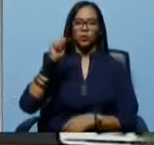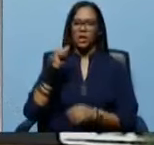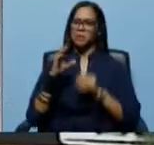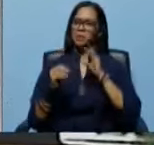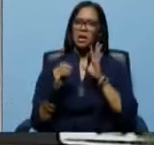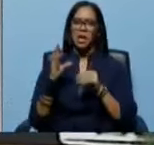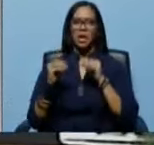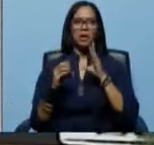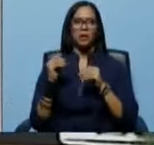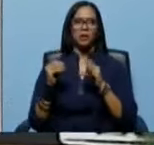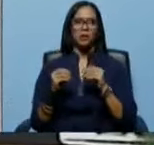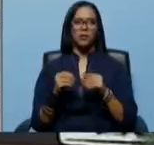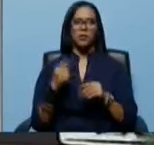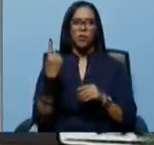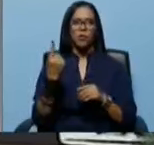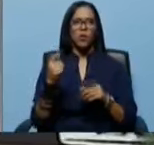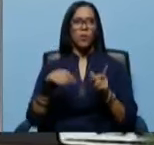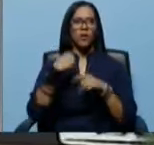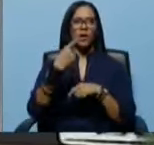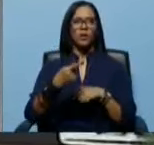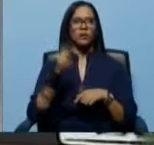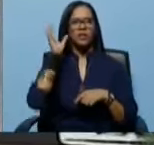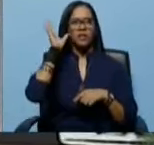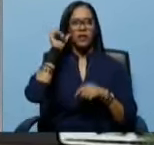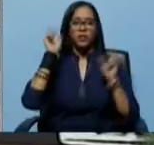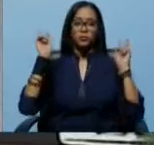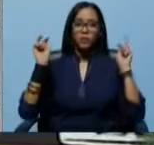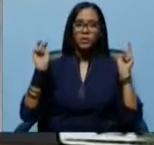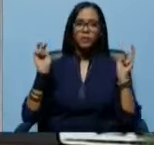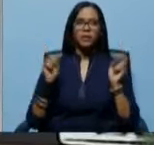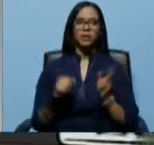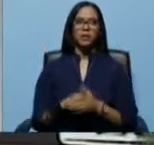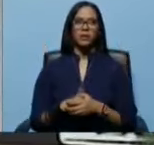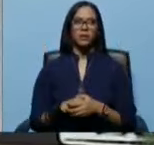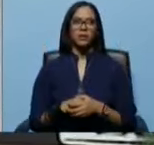con ellos. Con ellos no, con uno, porque el otro estaba en el baño supuestamente, ¿no?